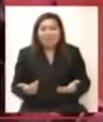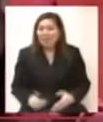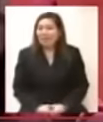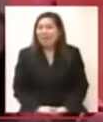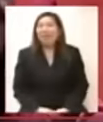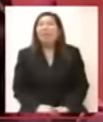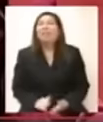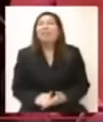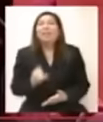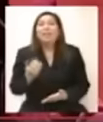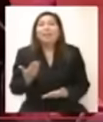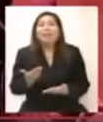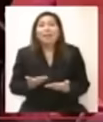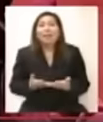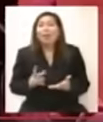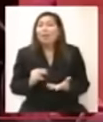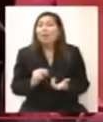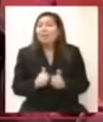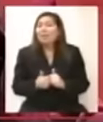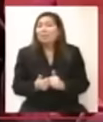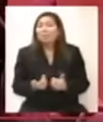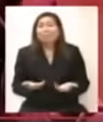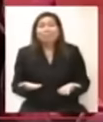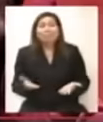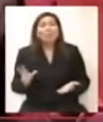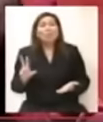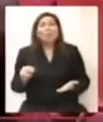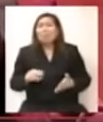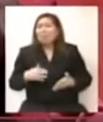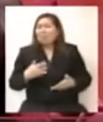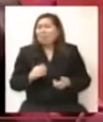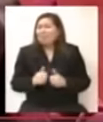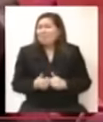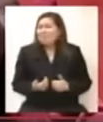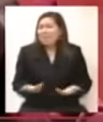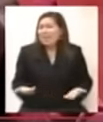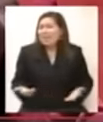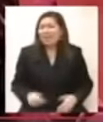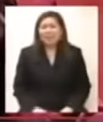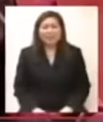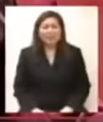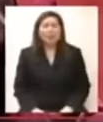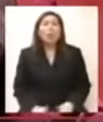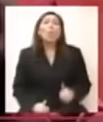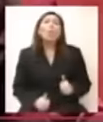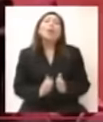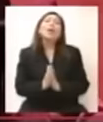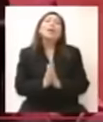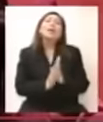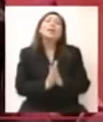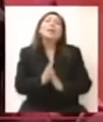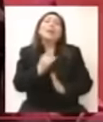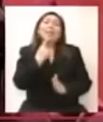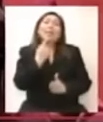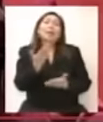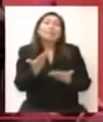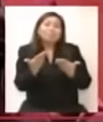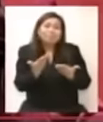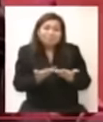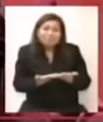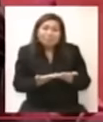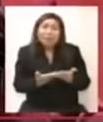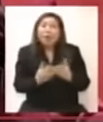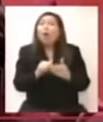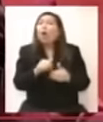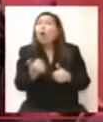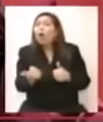y qu ganamos con un documento que no se quiere modificar o y que no se puede modificar Cuál es el beneficio que diga Oiga hemos hecho esto